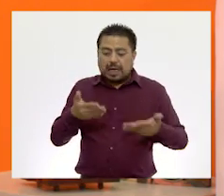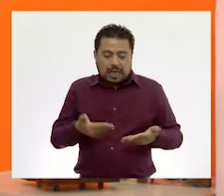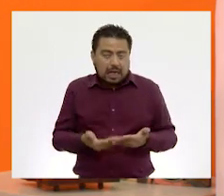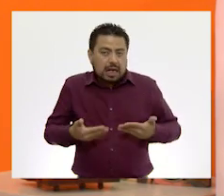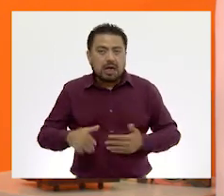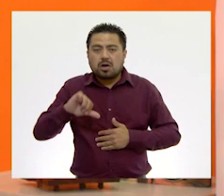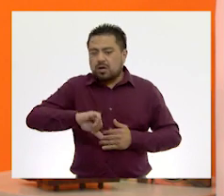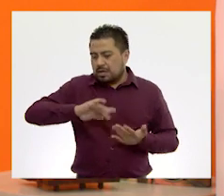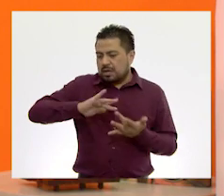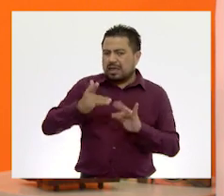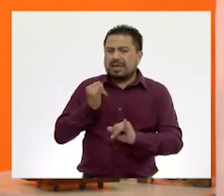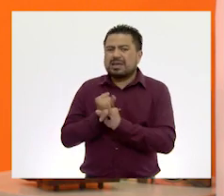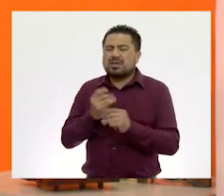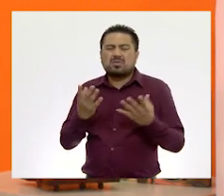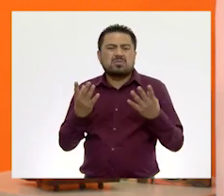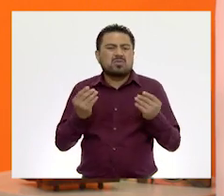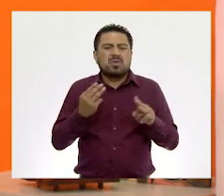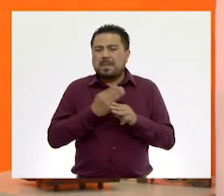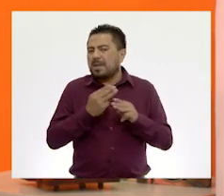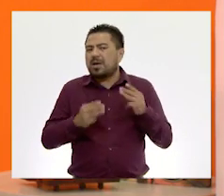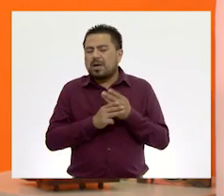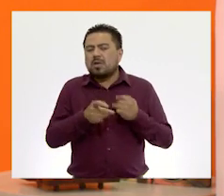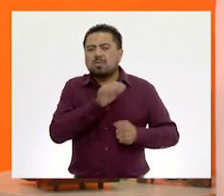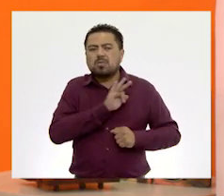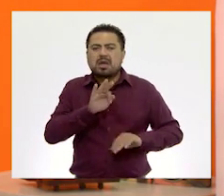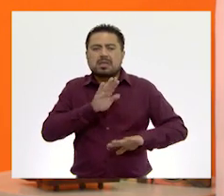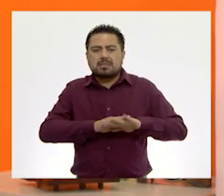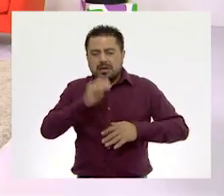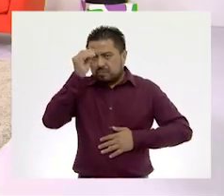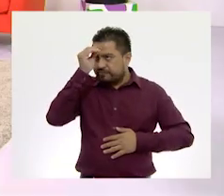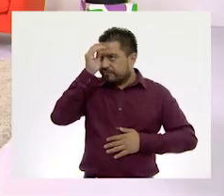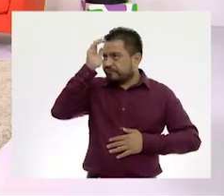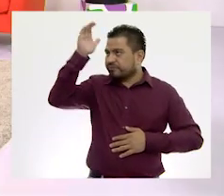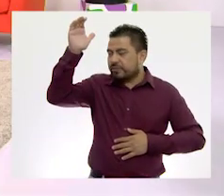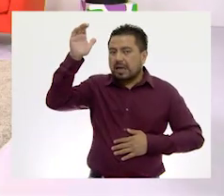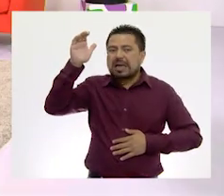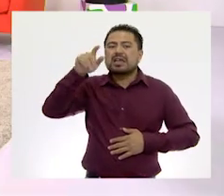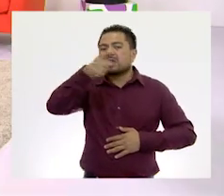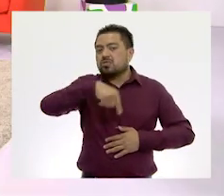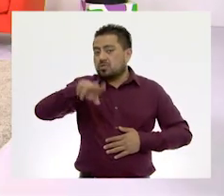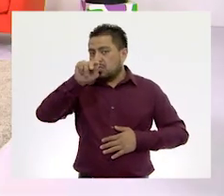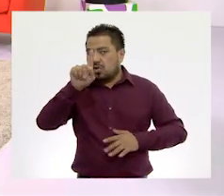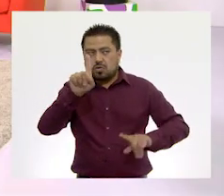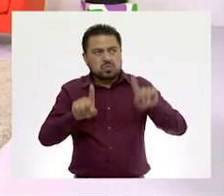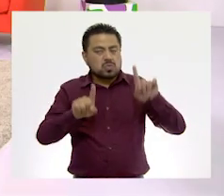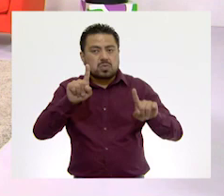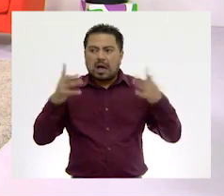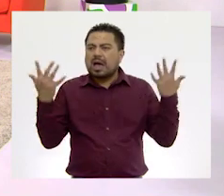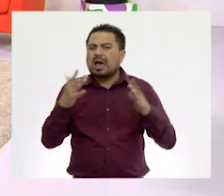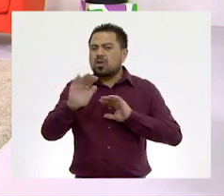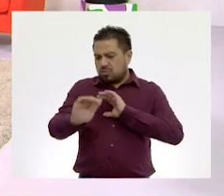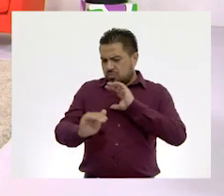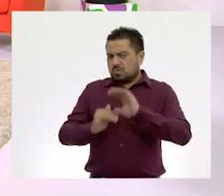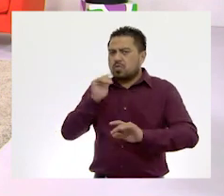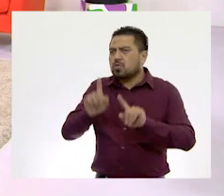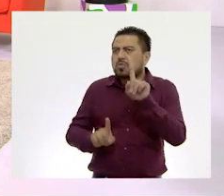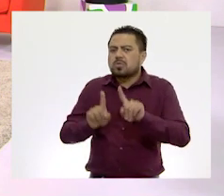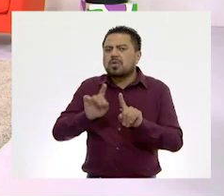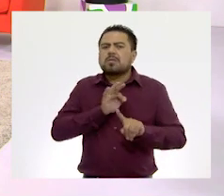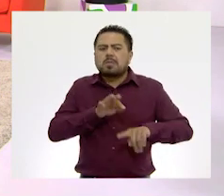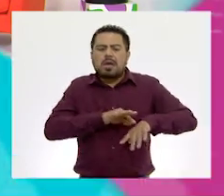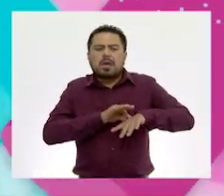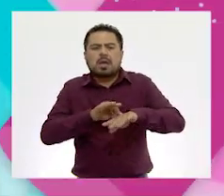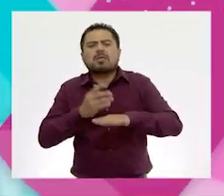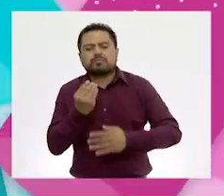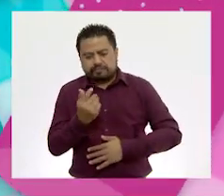actualmente pues en redes sociales existen muchos materiales que pueden enriquecerlo. Así es, Gracias. Así que no duden en hacernos saber cualquier duda, les podemos guiar